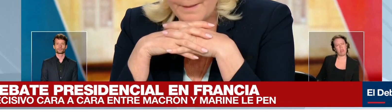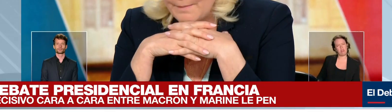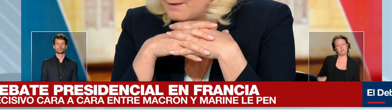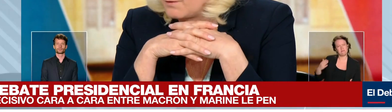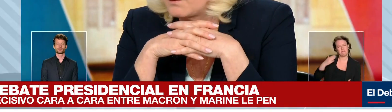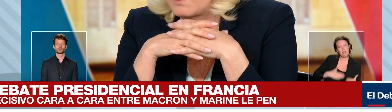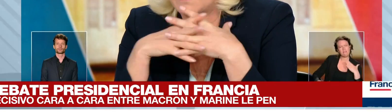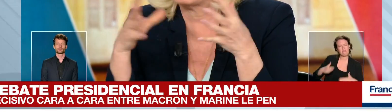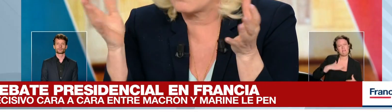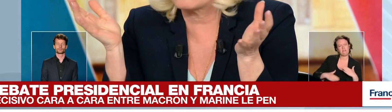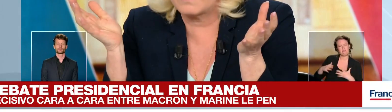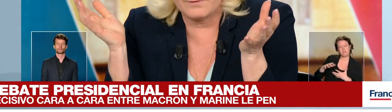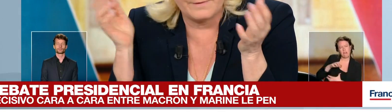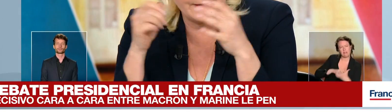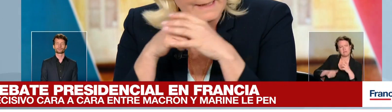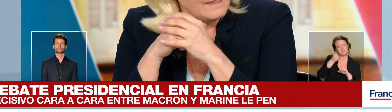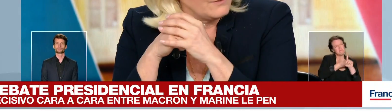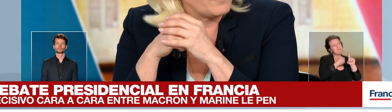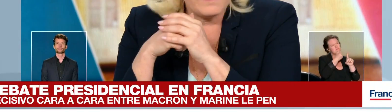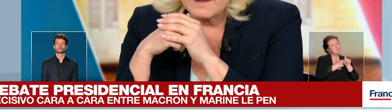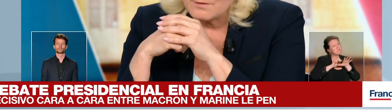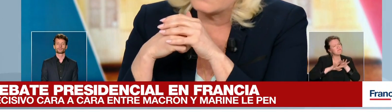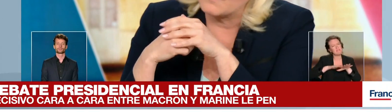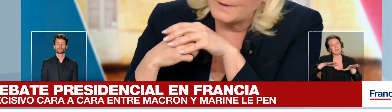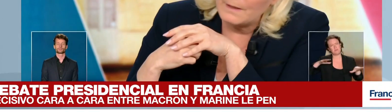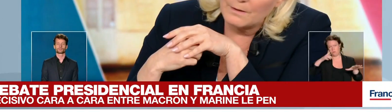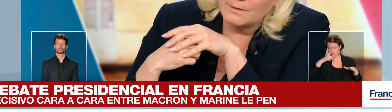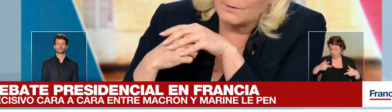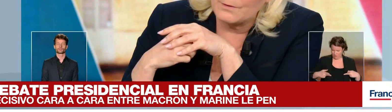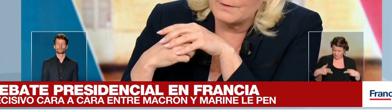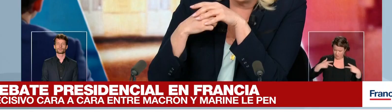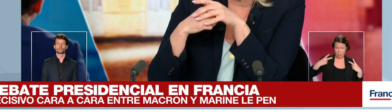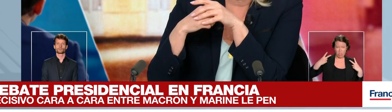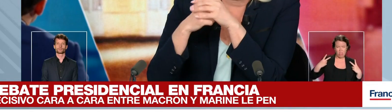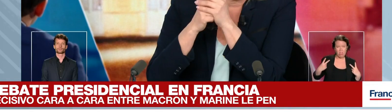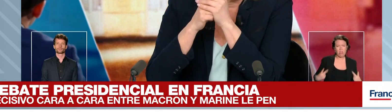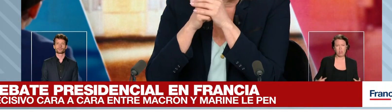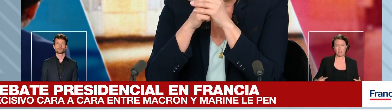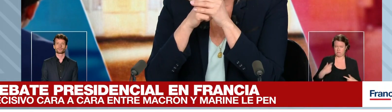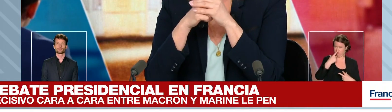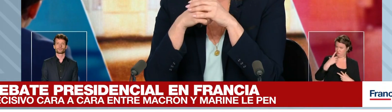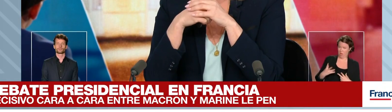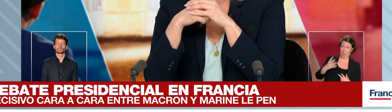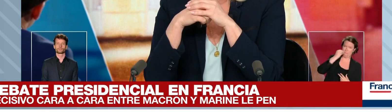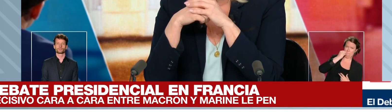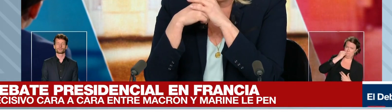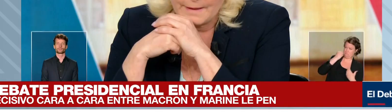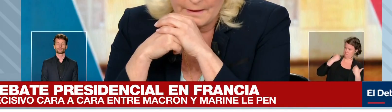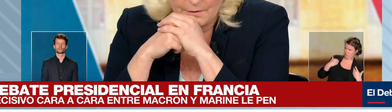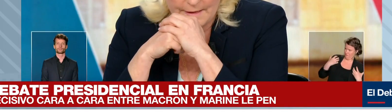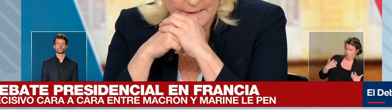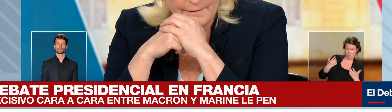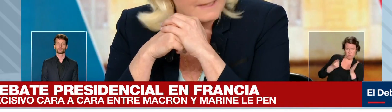de 5 años de confrontación permanente y de degradación de su nivel de vida, de privación incluso de las